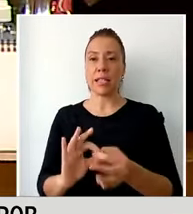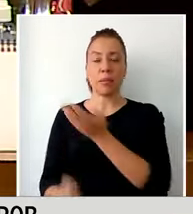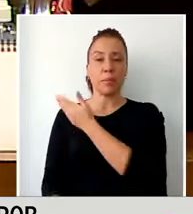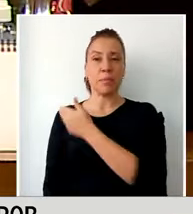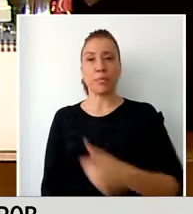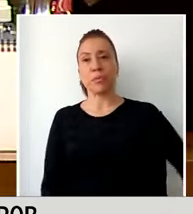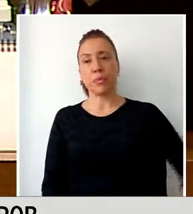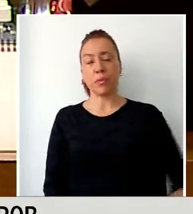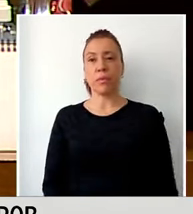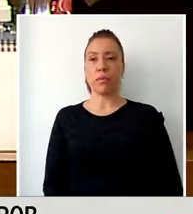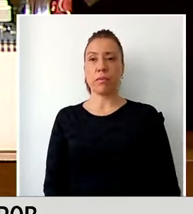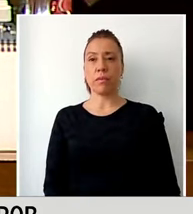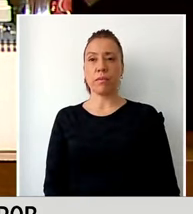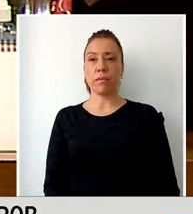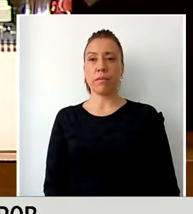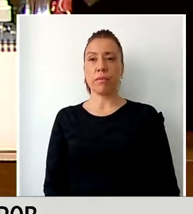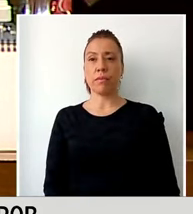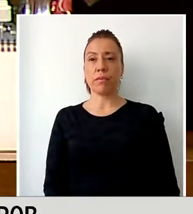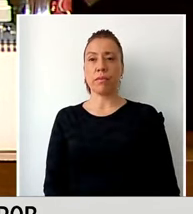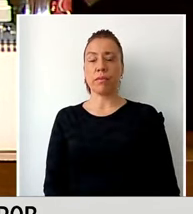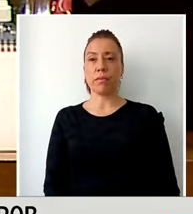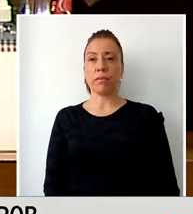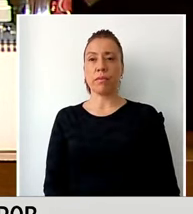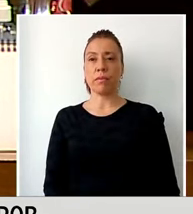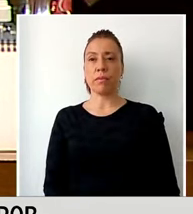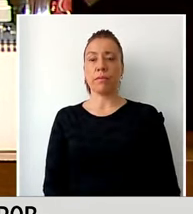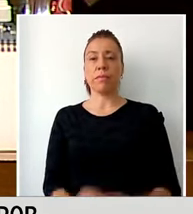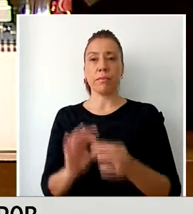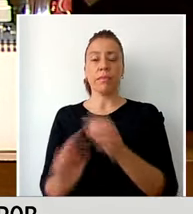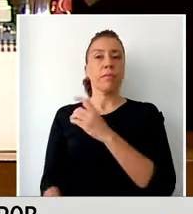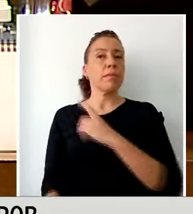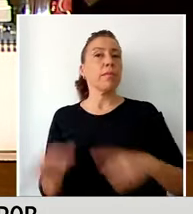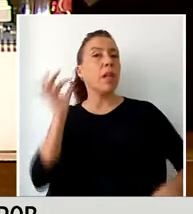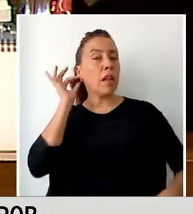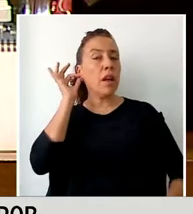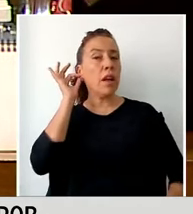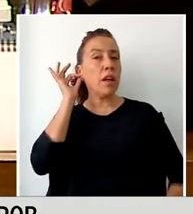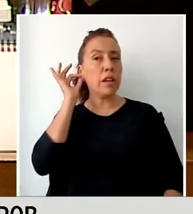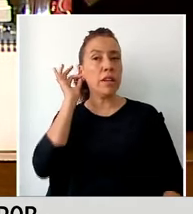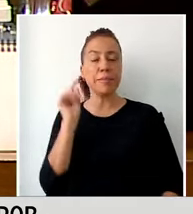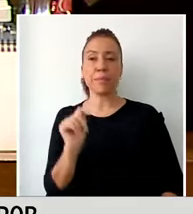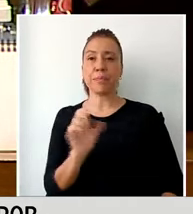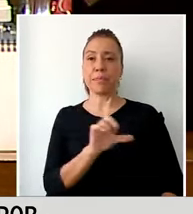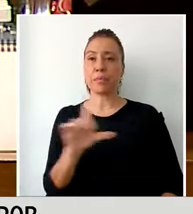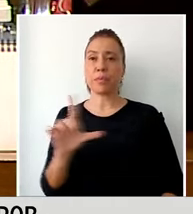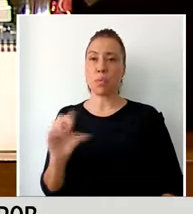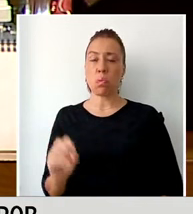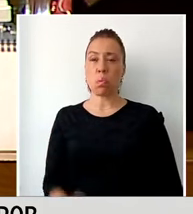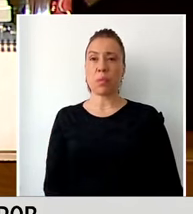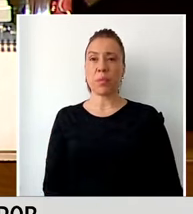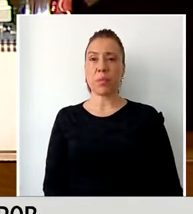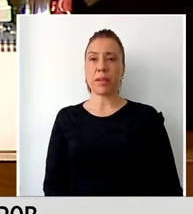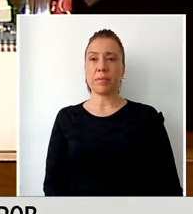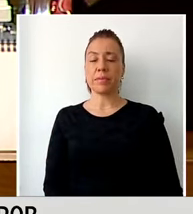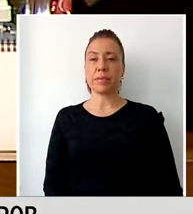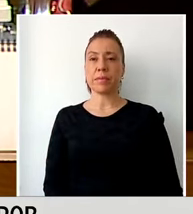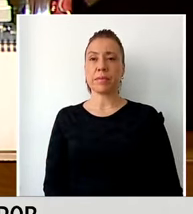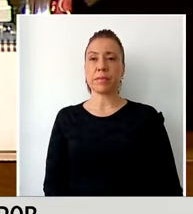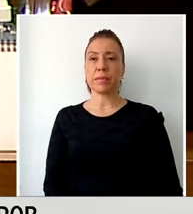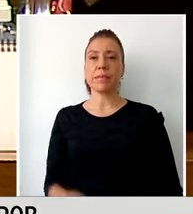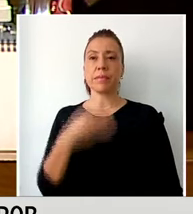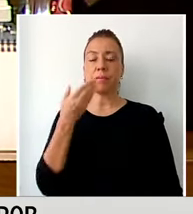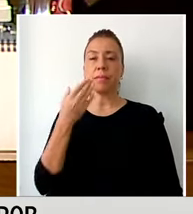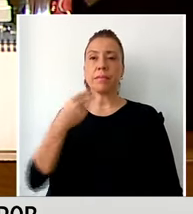dicho Muchas gracias diputada Tello tiene la palabra la diputada Erika